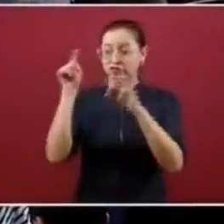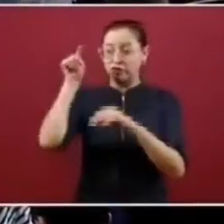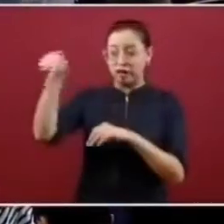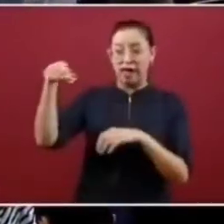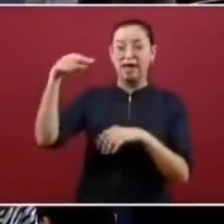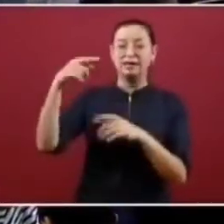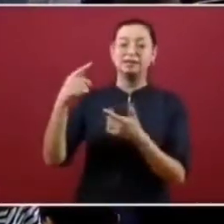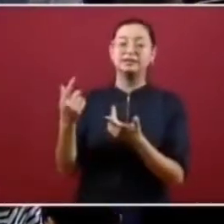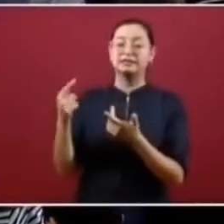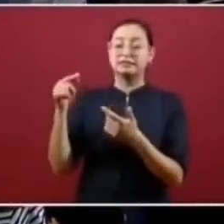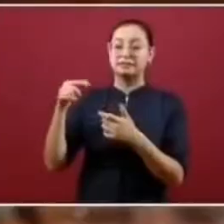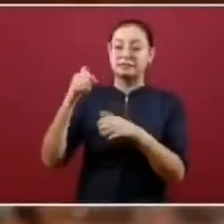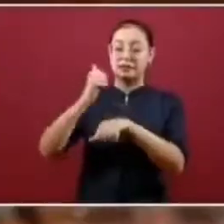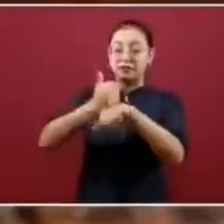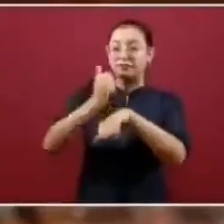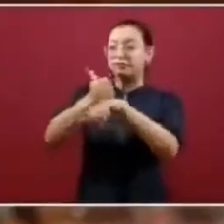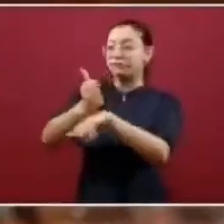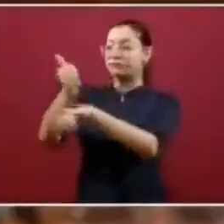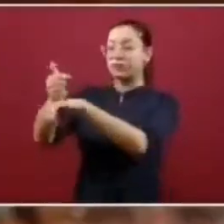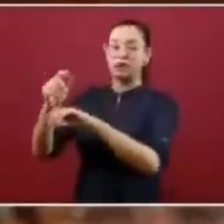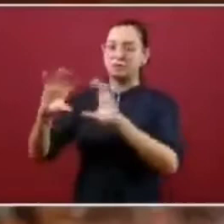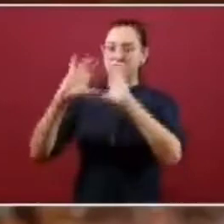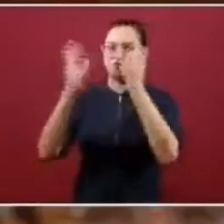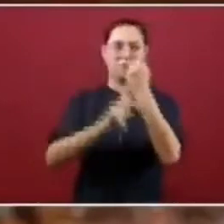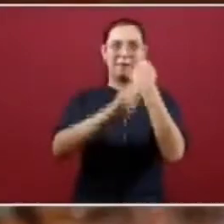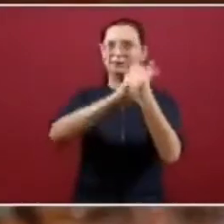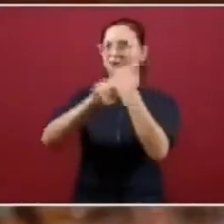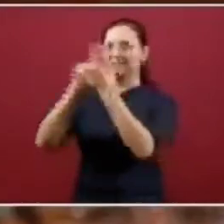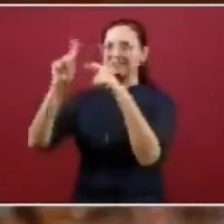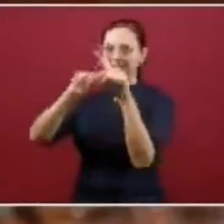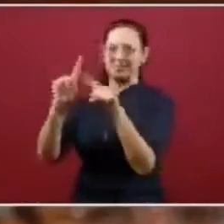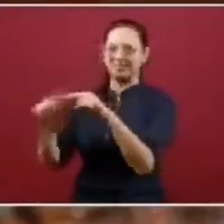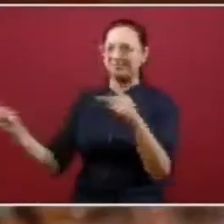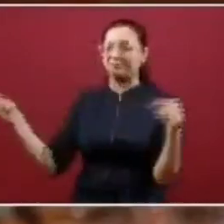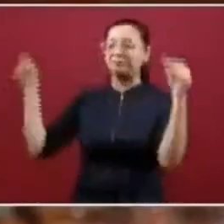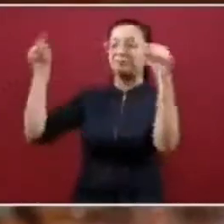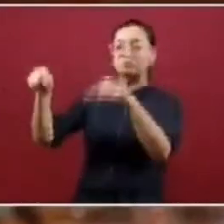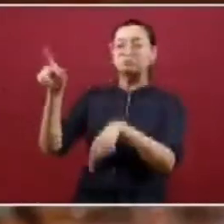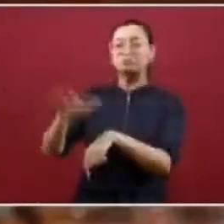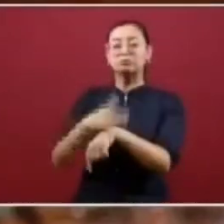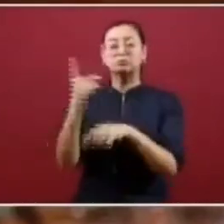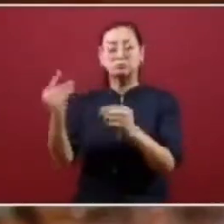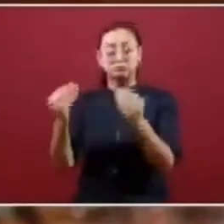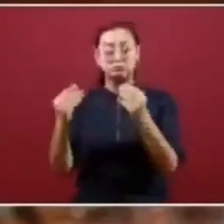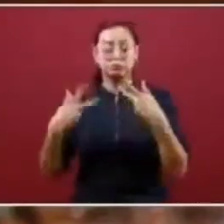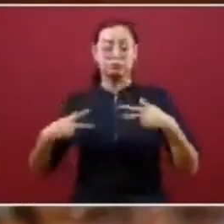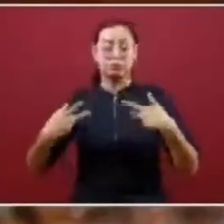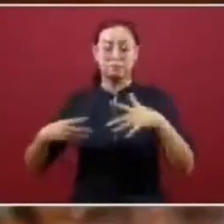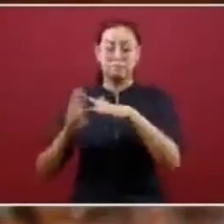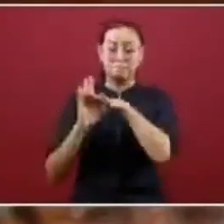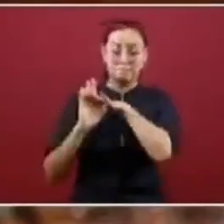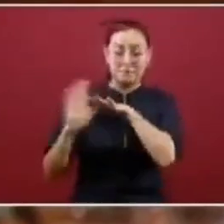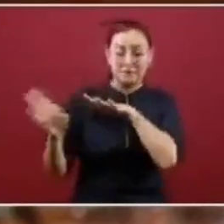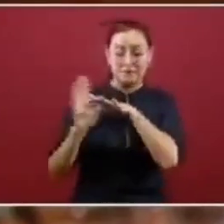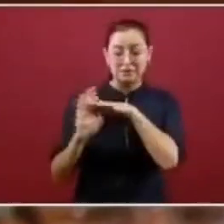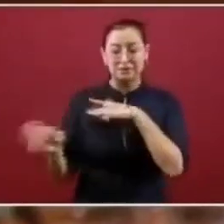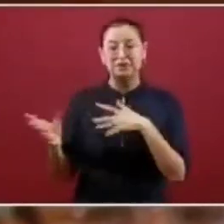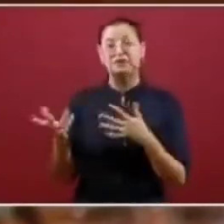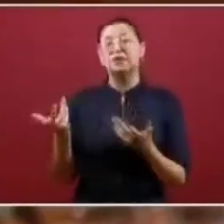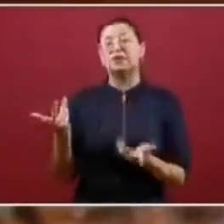mundo en Houston. Entonces, esto se lo mencionó por si le